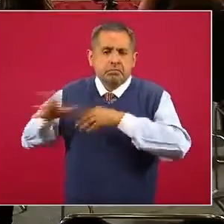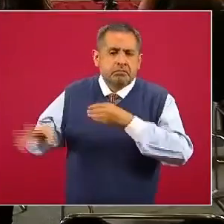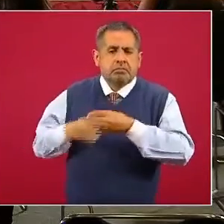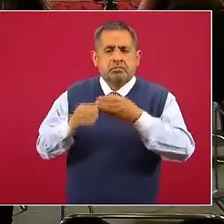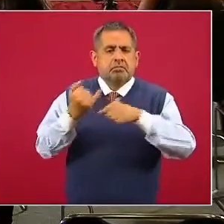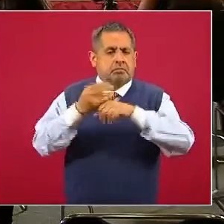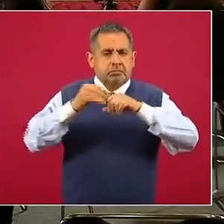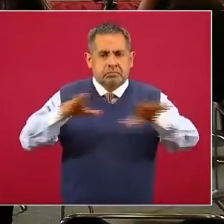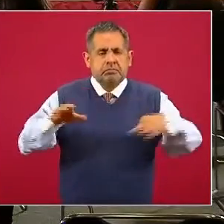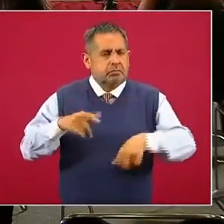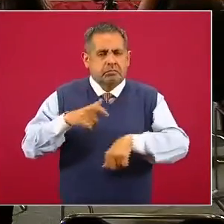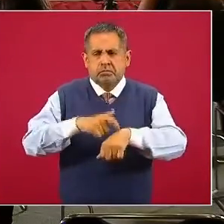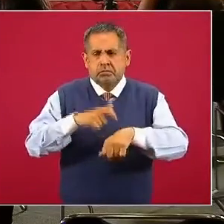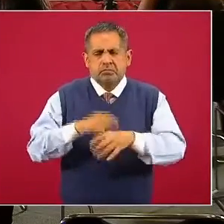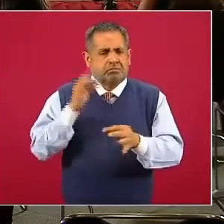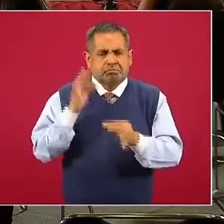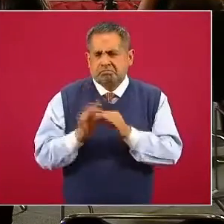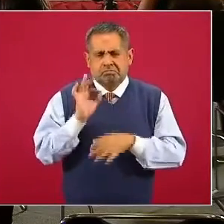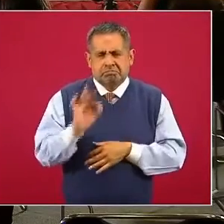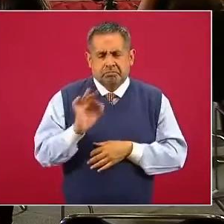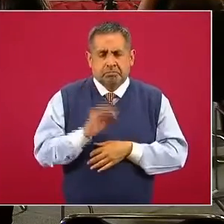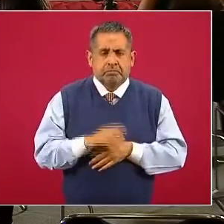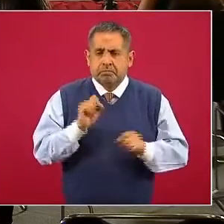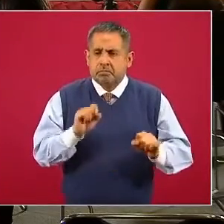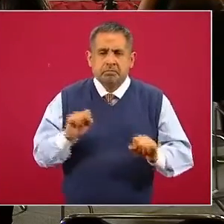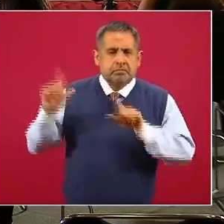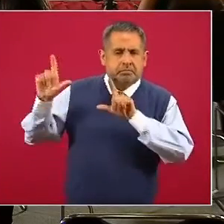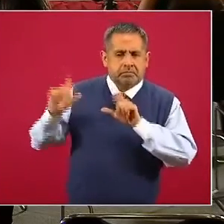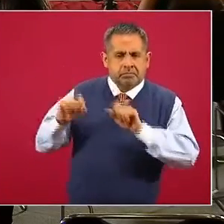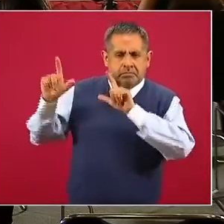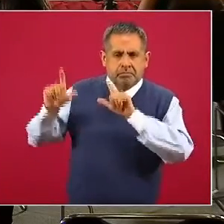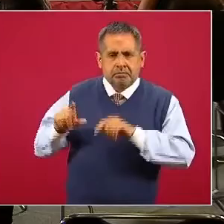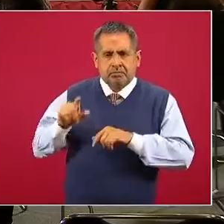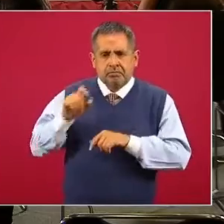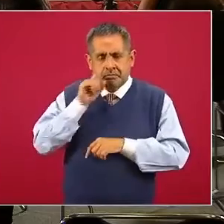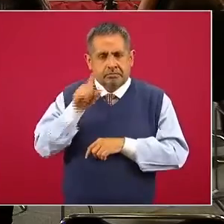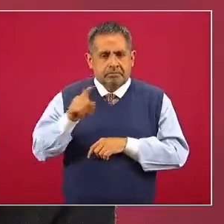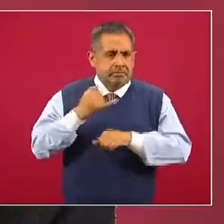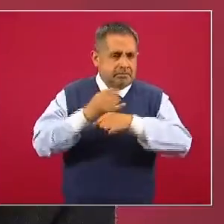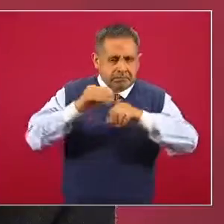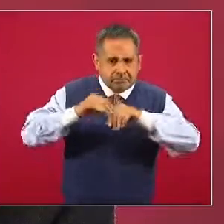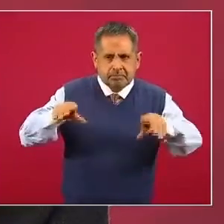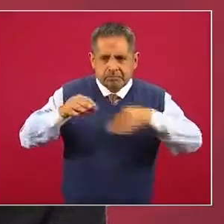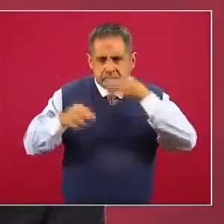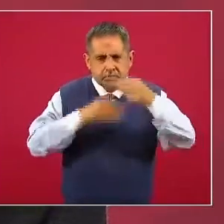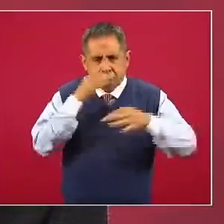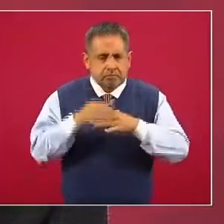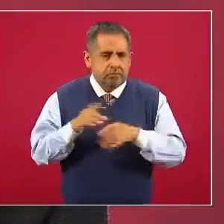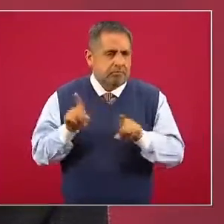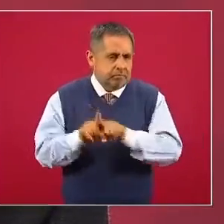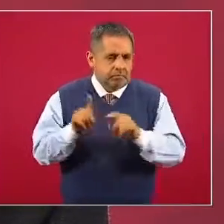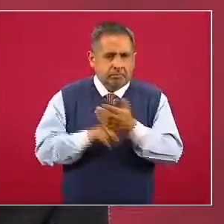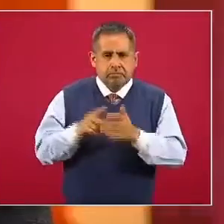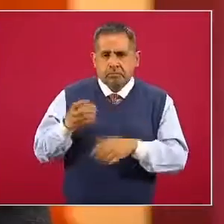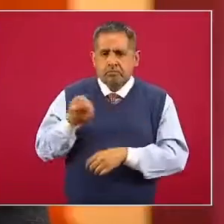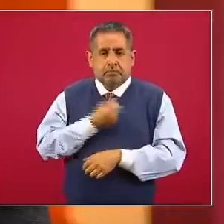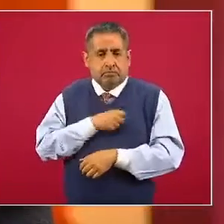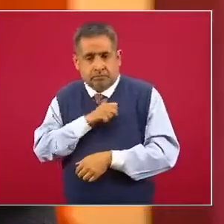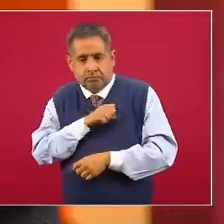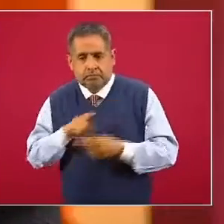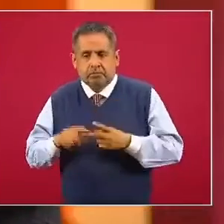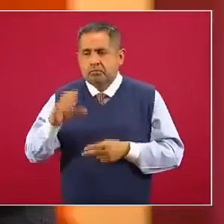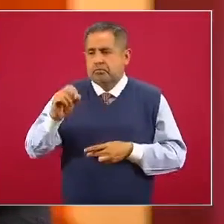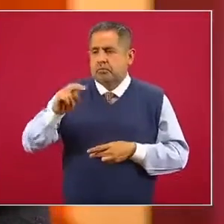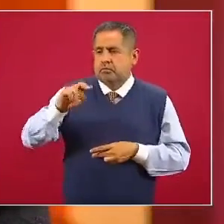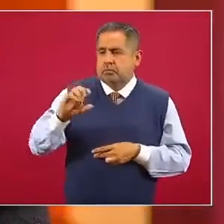informe en la hora acostumbrada, y los tableros de control, los tableros de información, tanto el de la Secretaría de Salud como el de